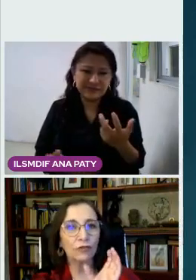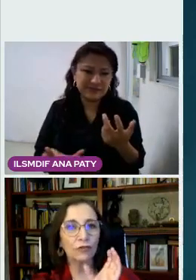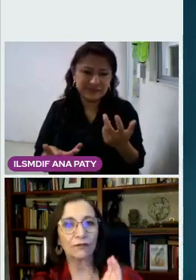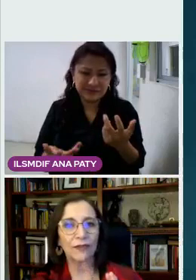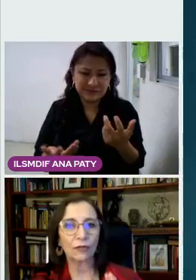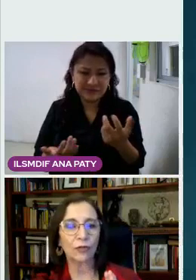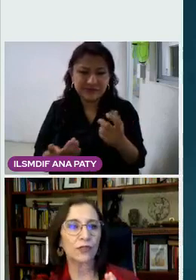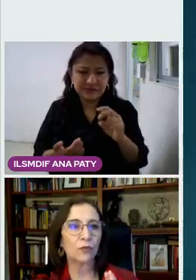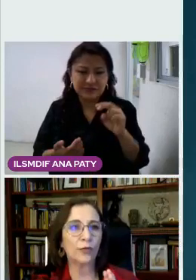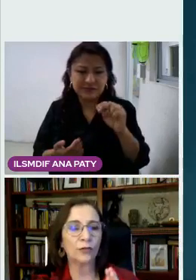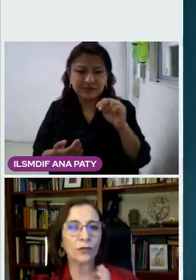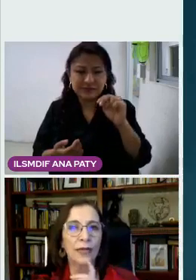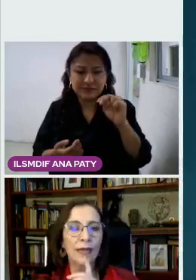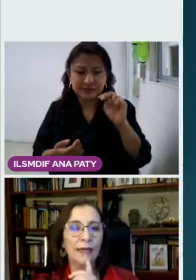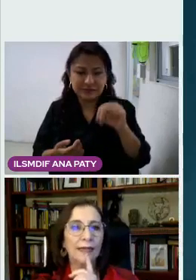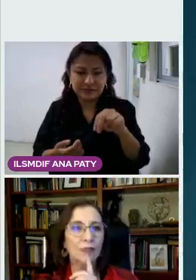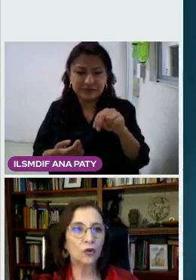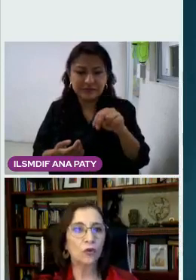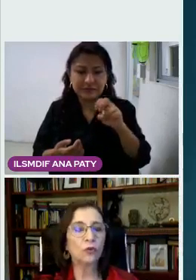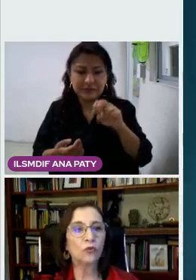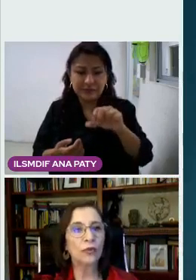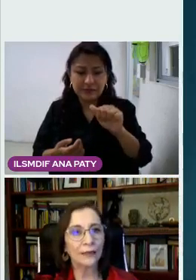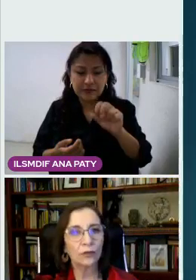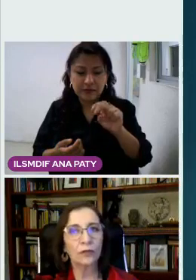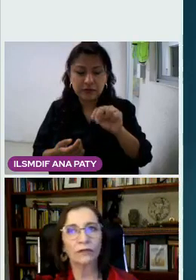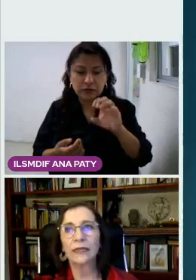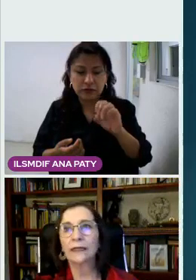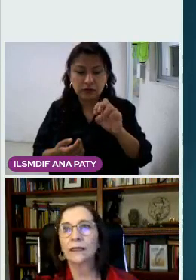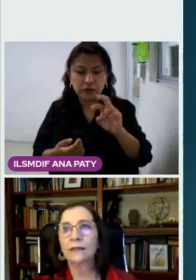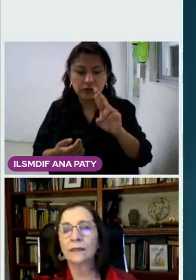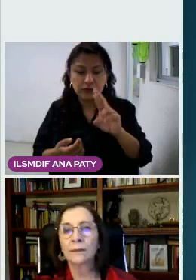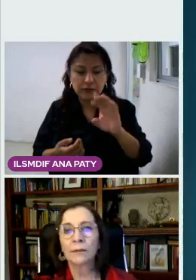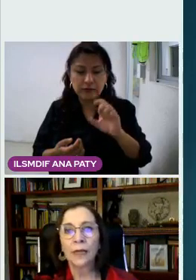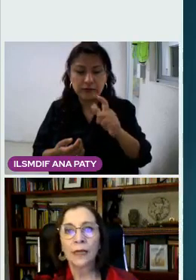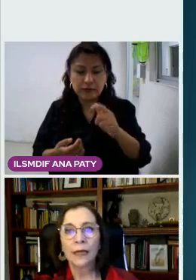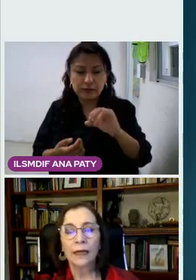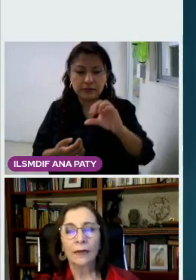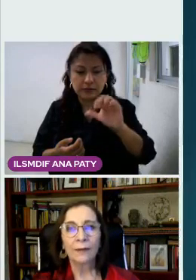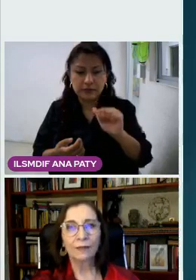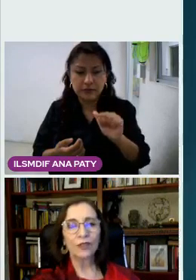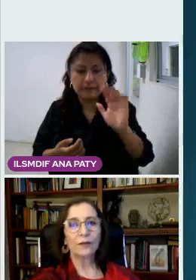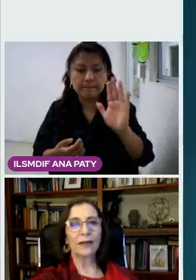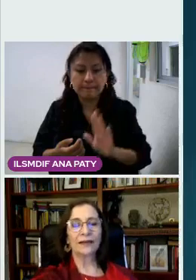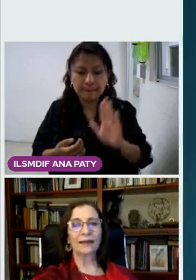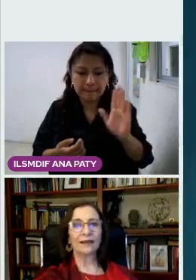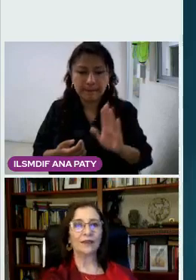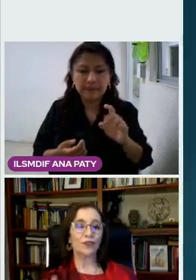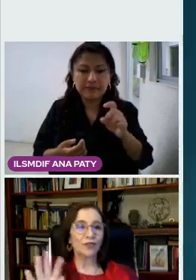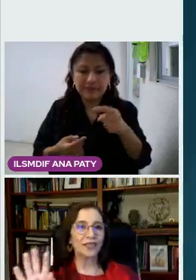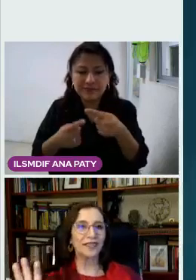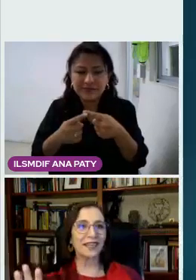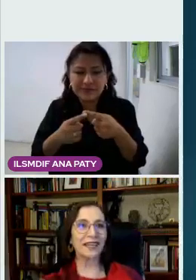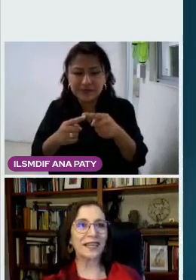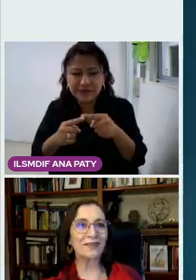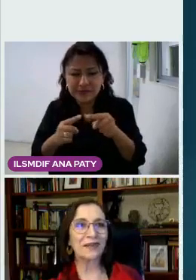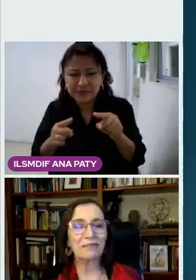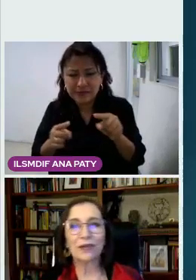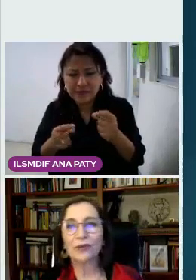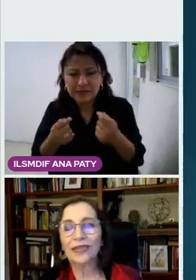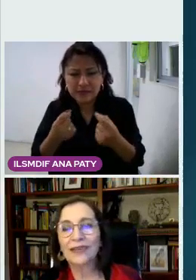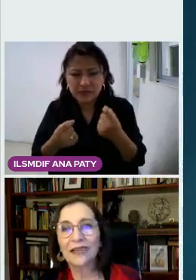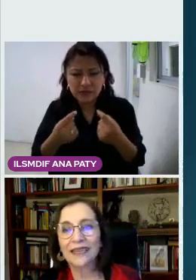peso, constitución. Y hay una influencia impropia del peso o la constitución corporal en la autoevaluación. Hay